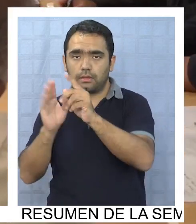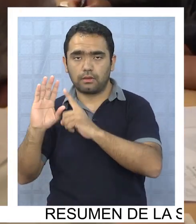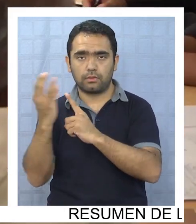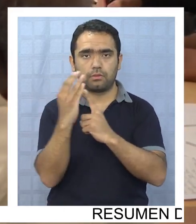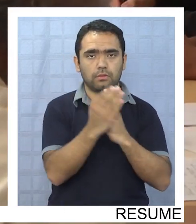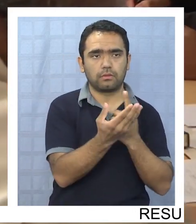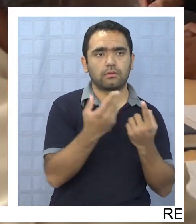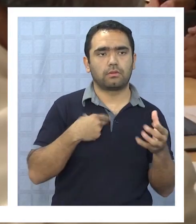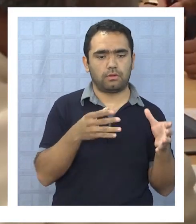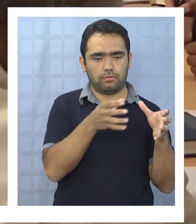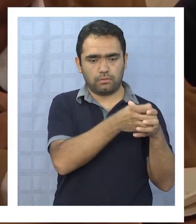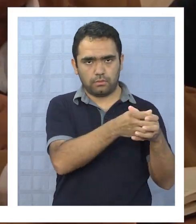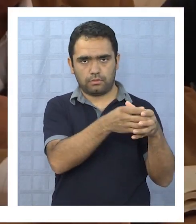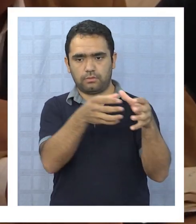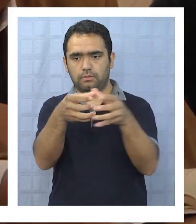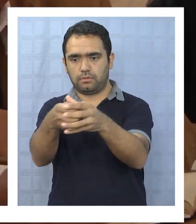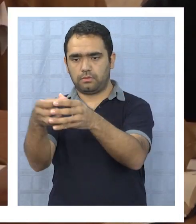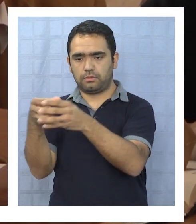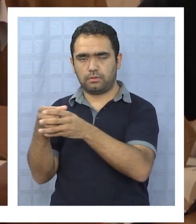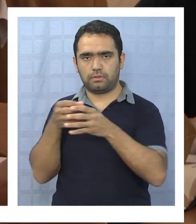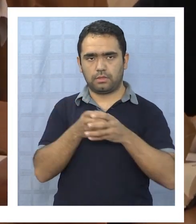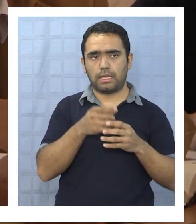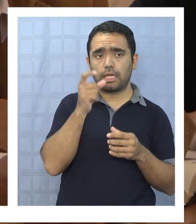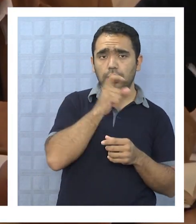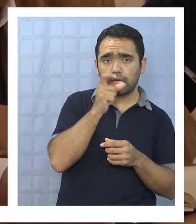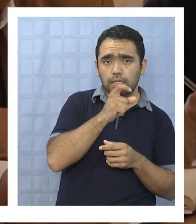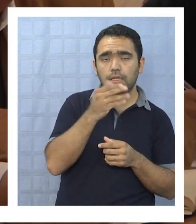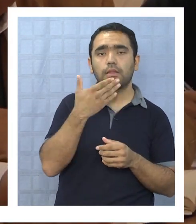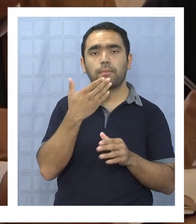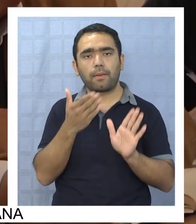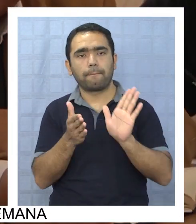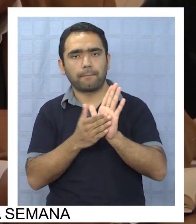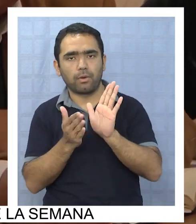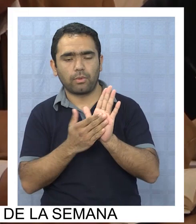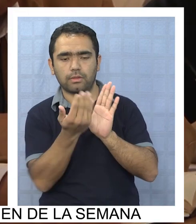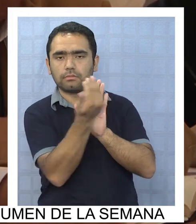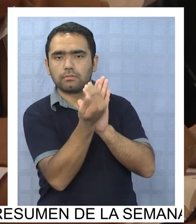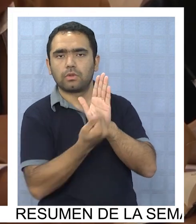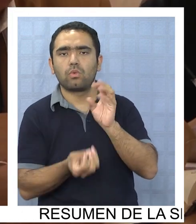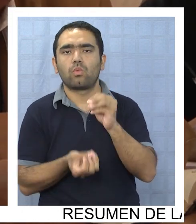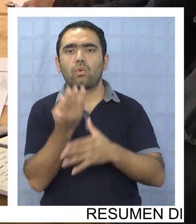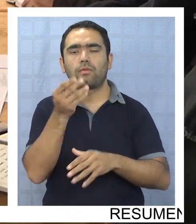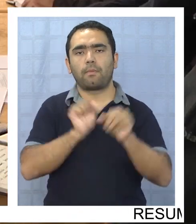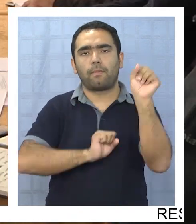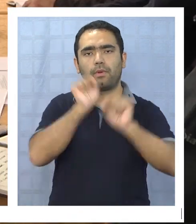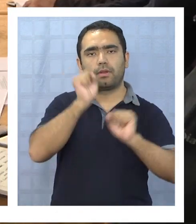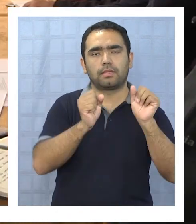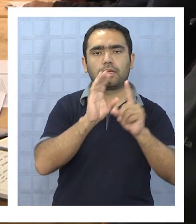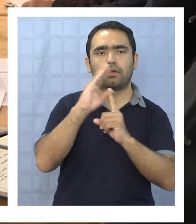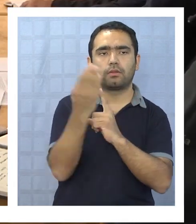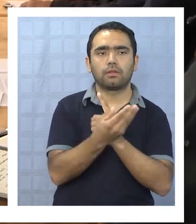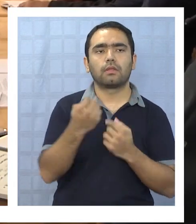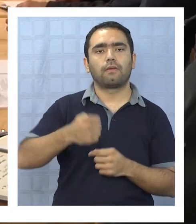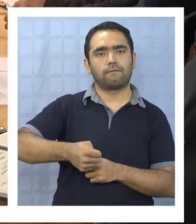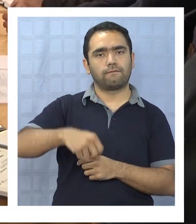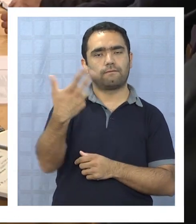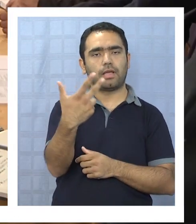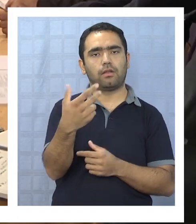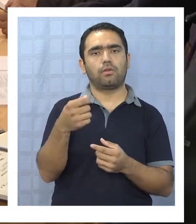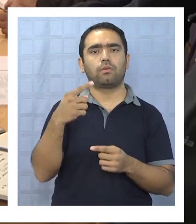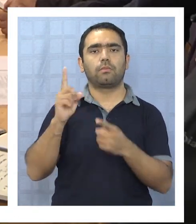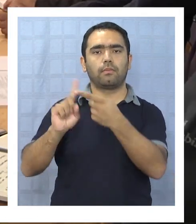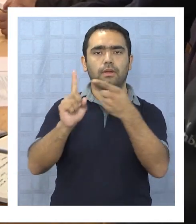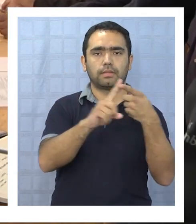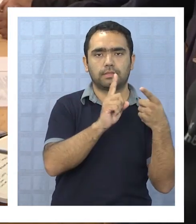trabajaron en comisiones, entregando su crítica y elaborando propuestas para la nueva política cultural, destacando el valor de la